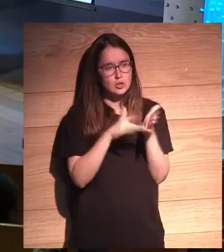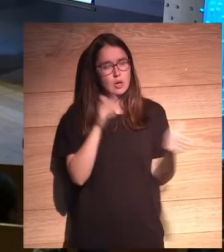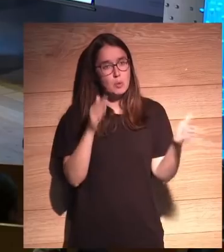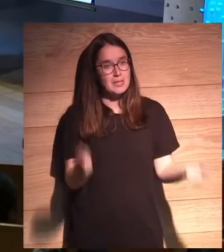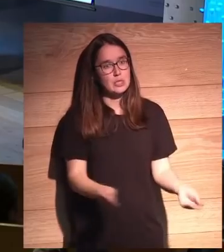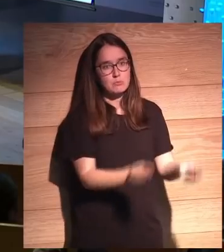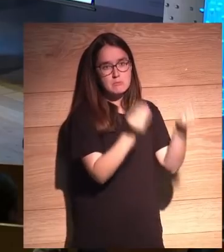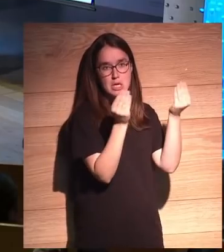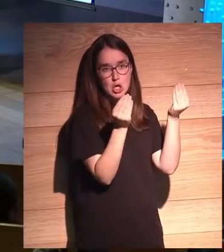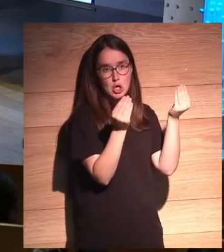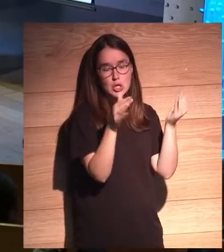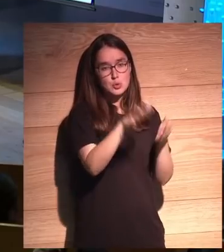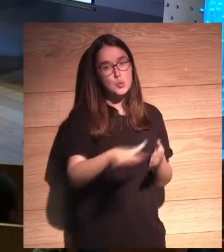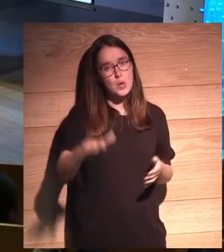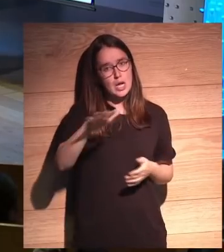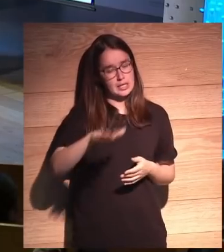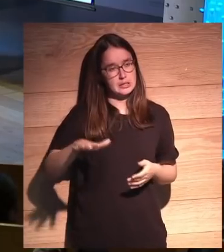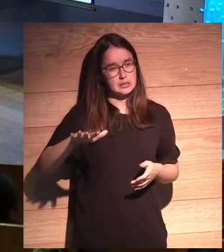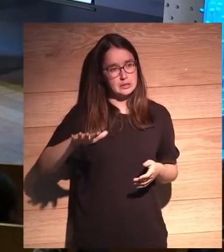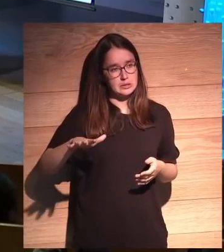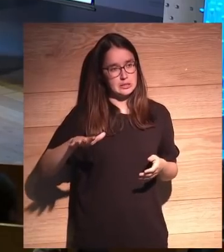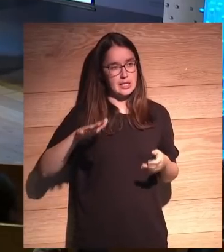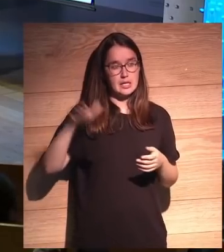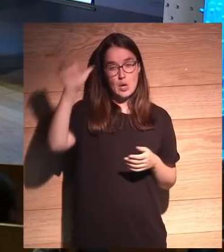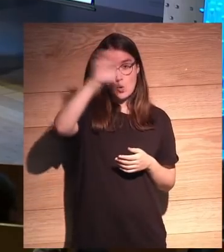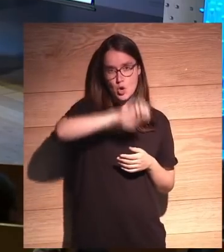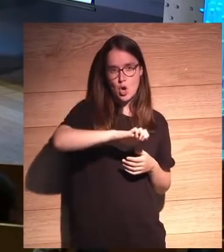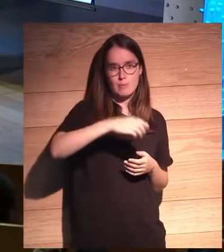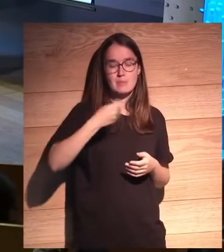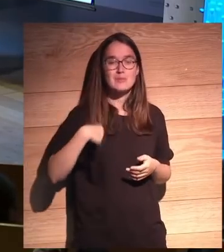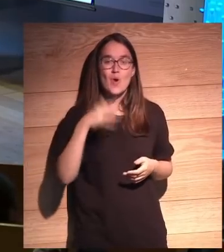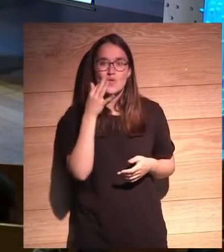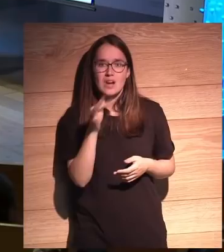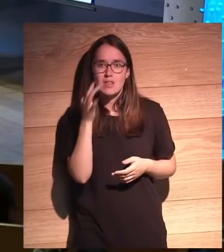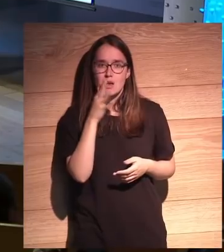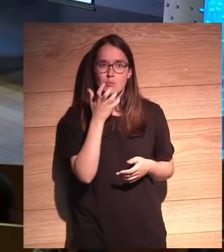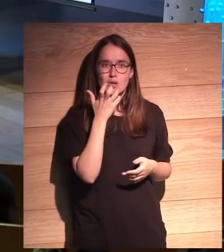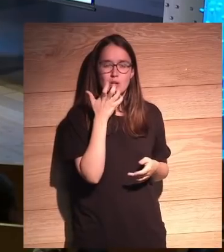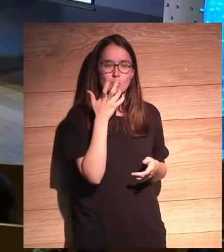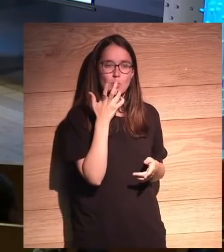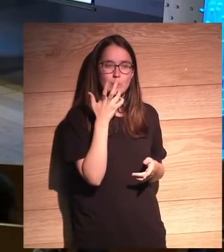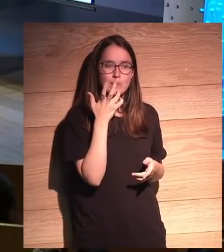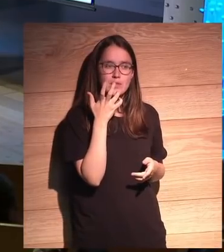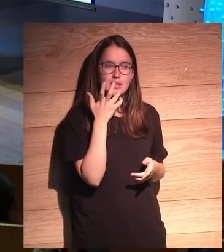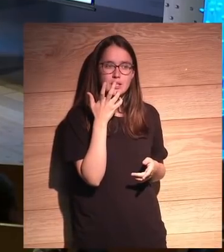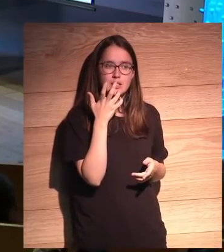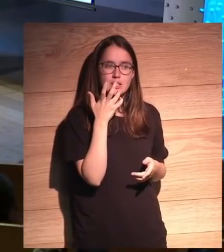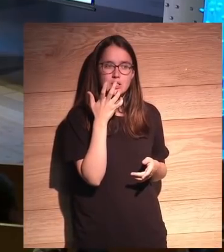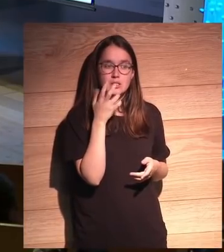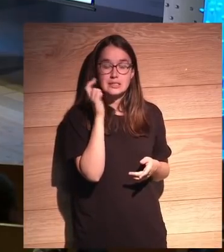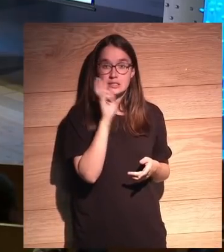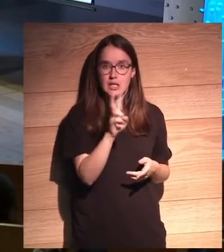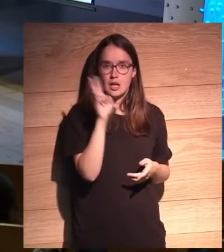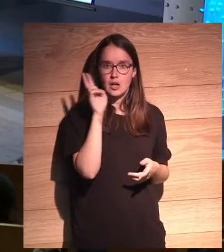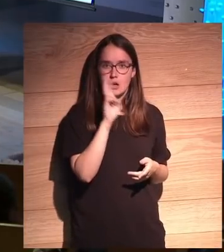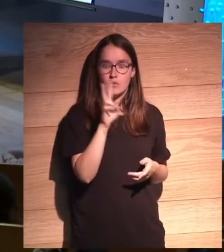momentos mejores y lugares en Europa, como Francia, por ejemplo, donde se facilitó o se vio